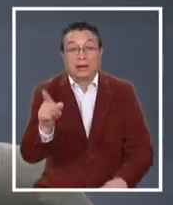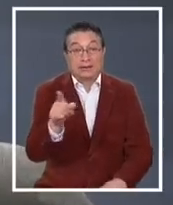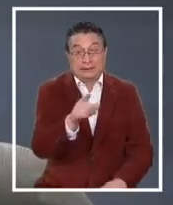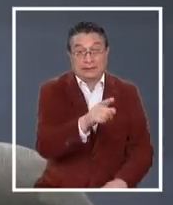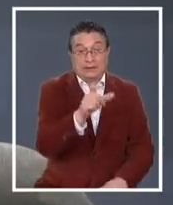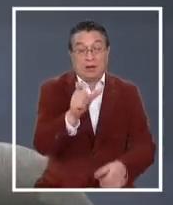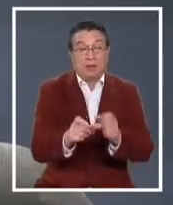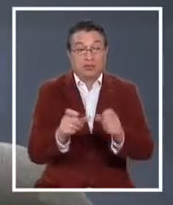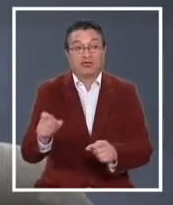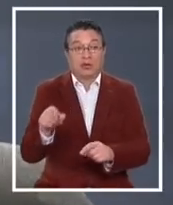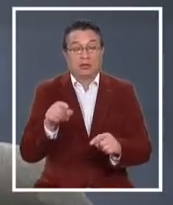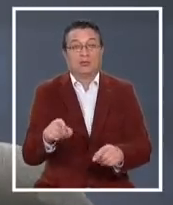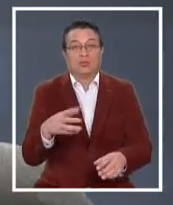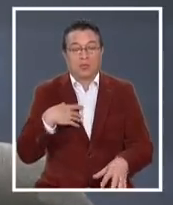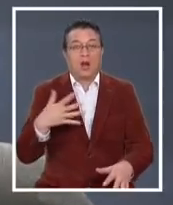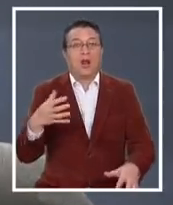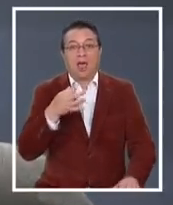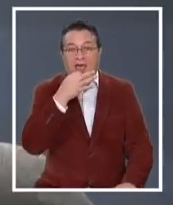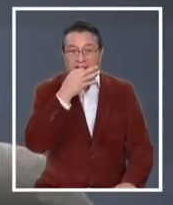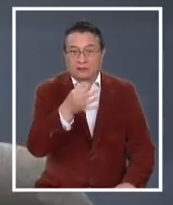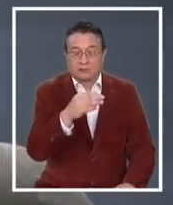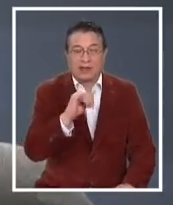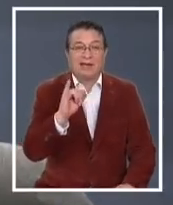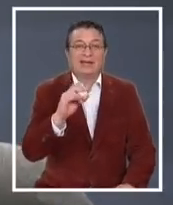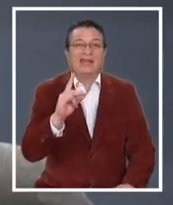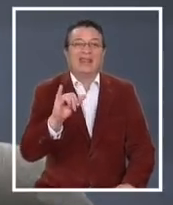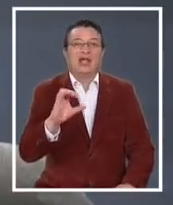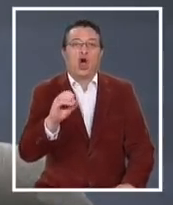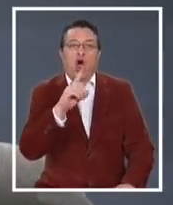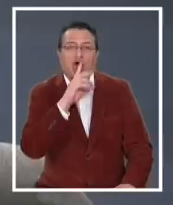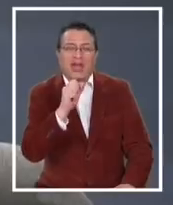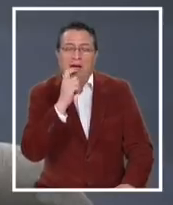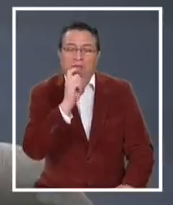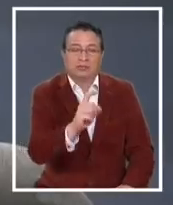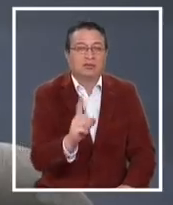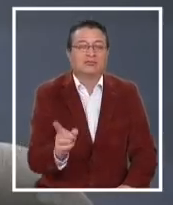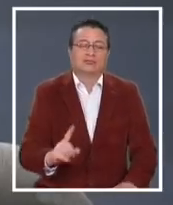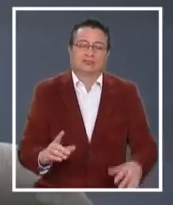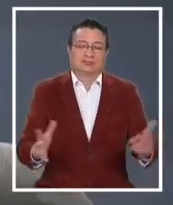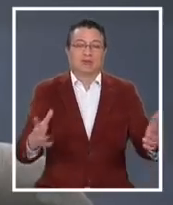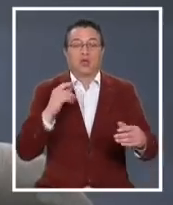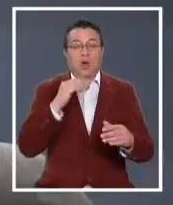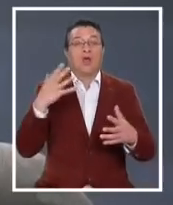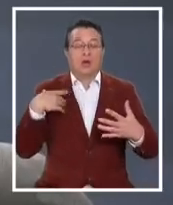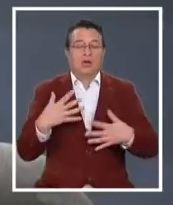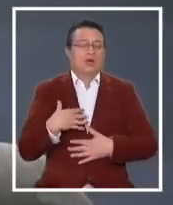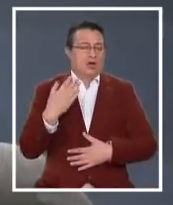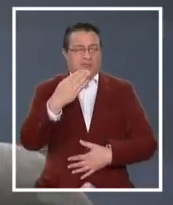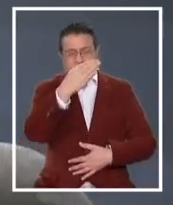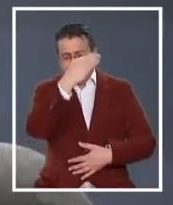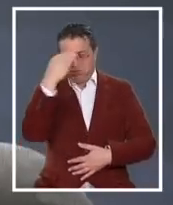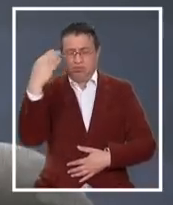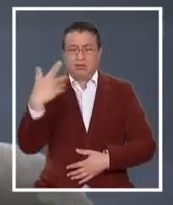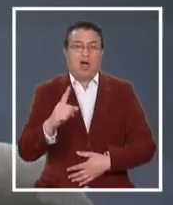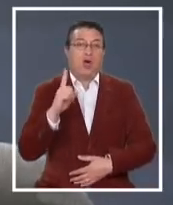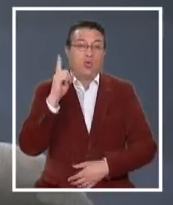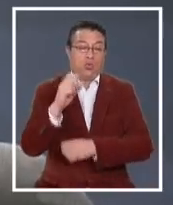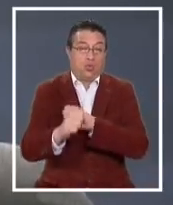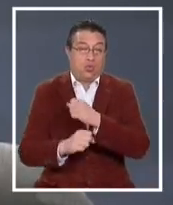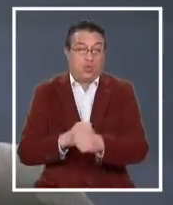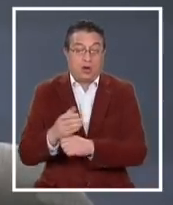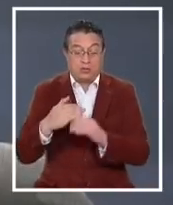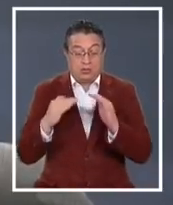parece realmente una soberbia horrible decirles que son idiotas. A eso súmale lo que hablábamos antes, del agobio que llevamos todos ya un año, como el día de la